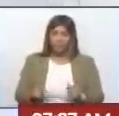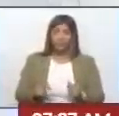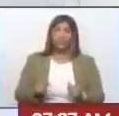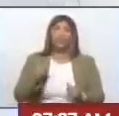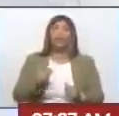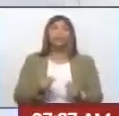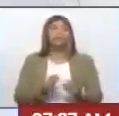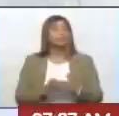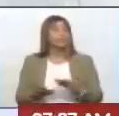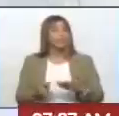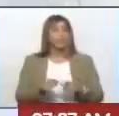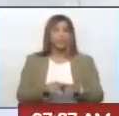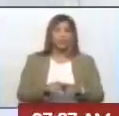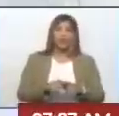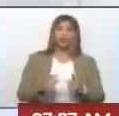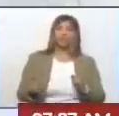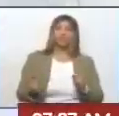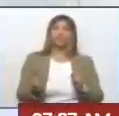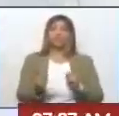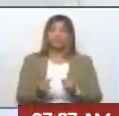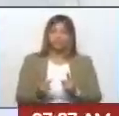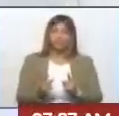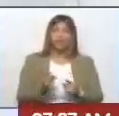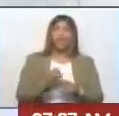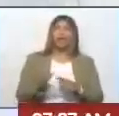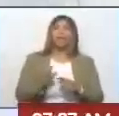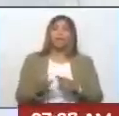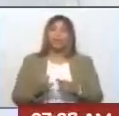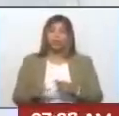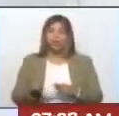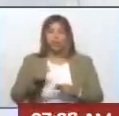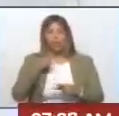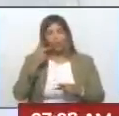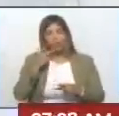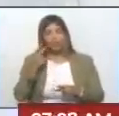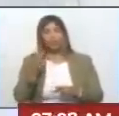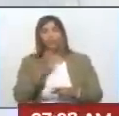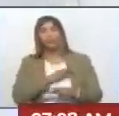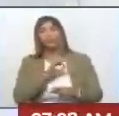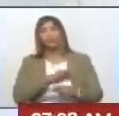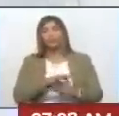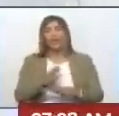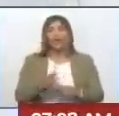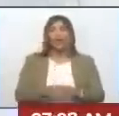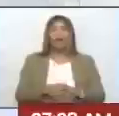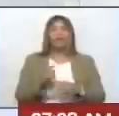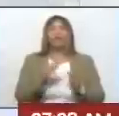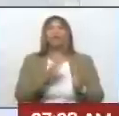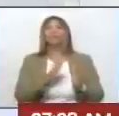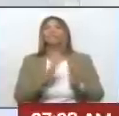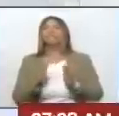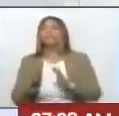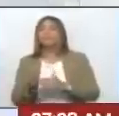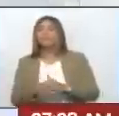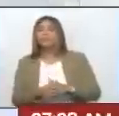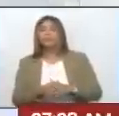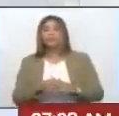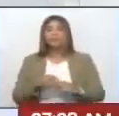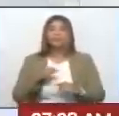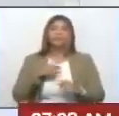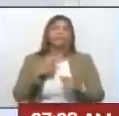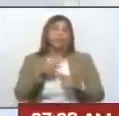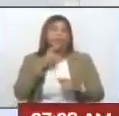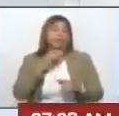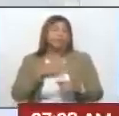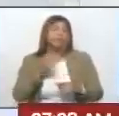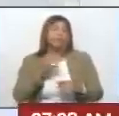a tener que enfrentar elementos políticos, elementos sociales, una estructura, lamentablemente,